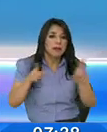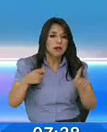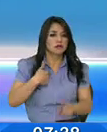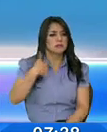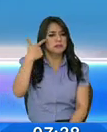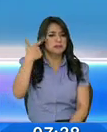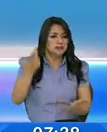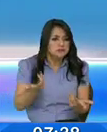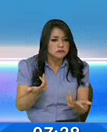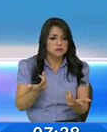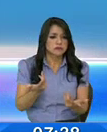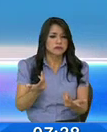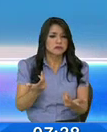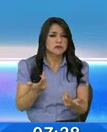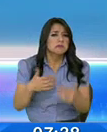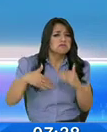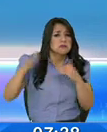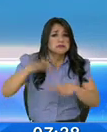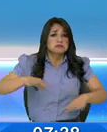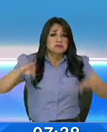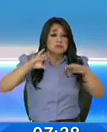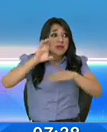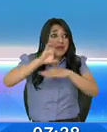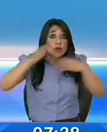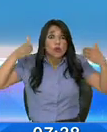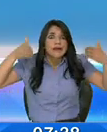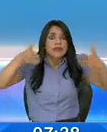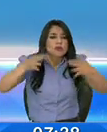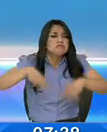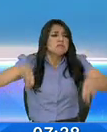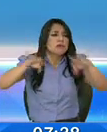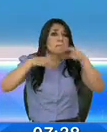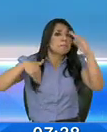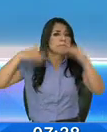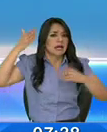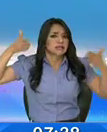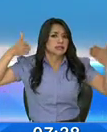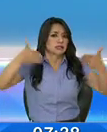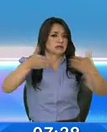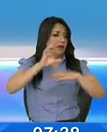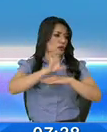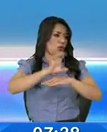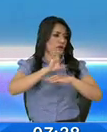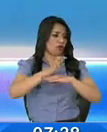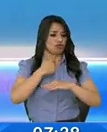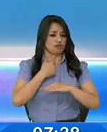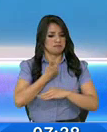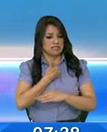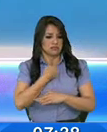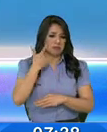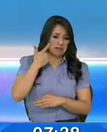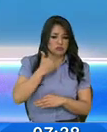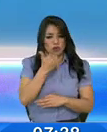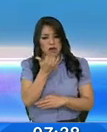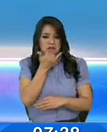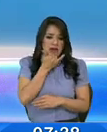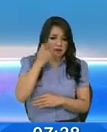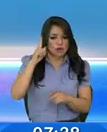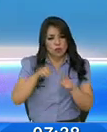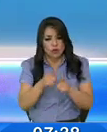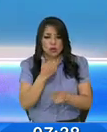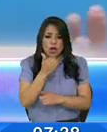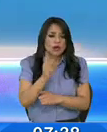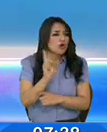cuando los intereses del país prevalecen sobre cualquier otro interés sobre cualquier posibilidad